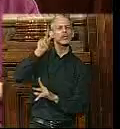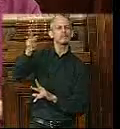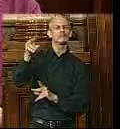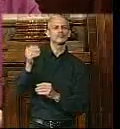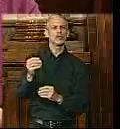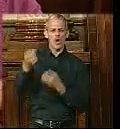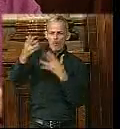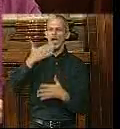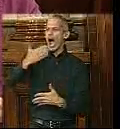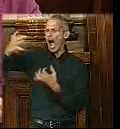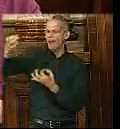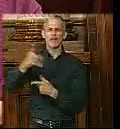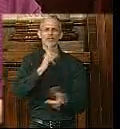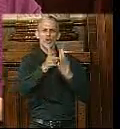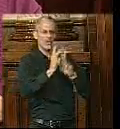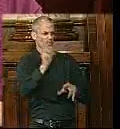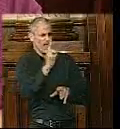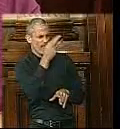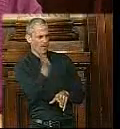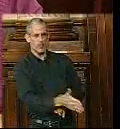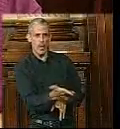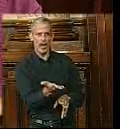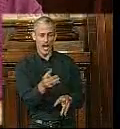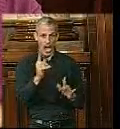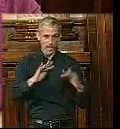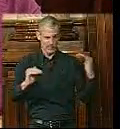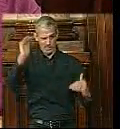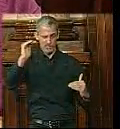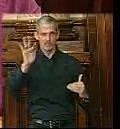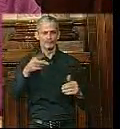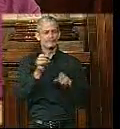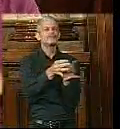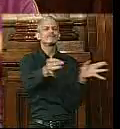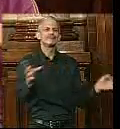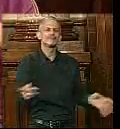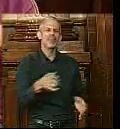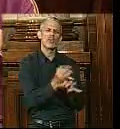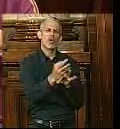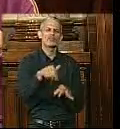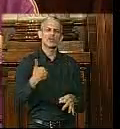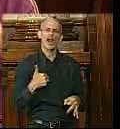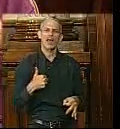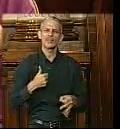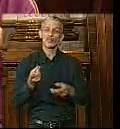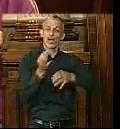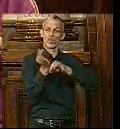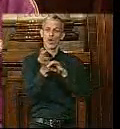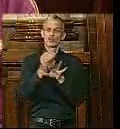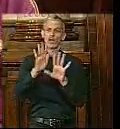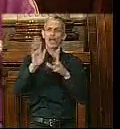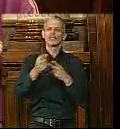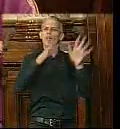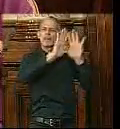la palabra hablada y muera la lengua de señas. Impregnó la educación. Entonces la educación siempre se basó, la formación de